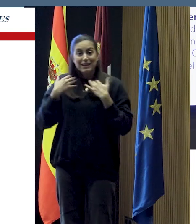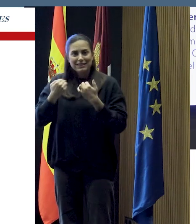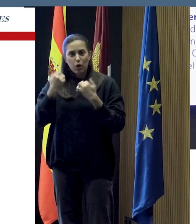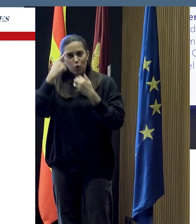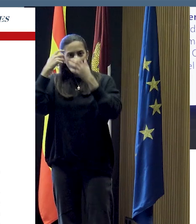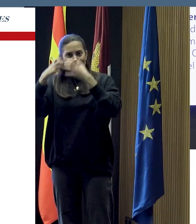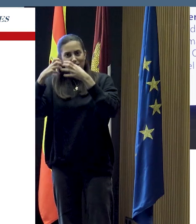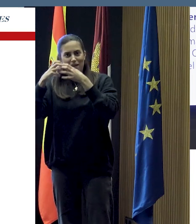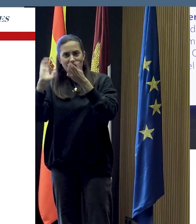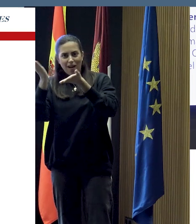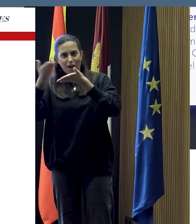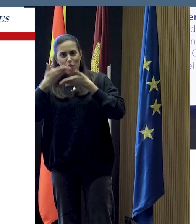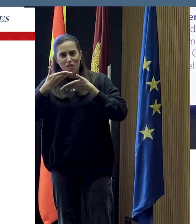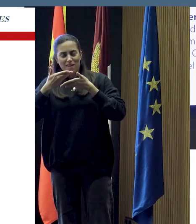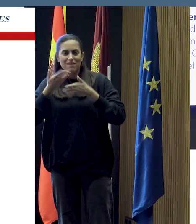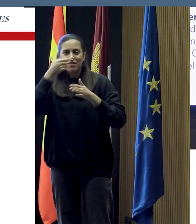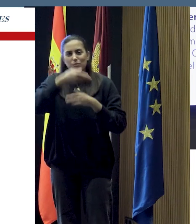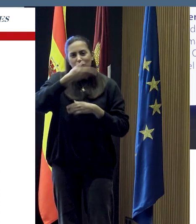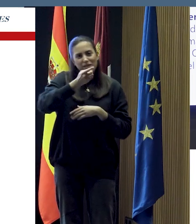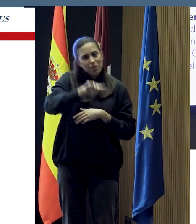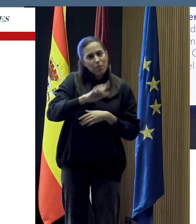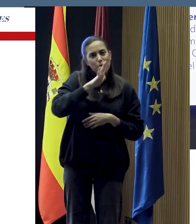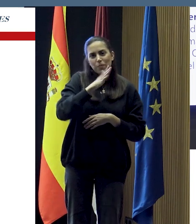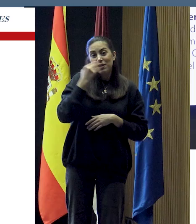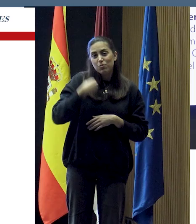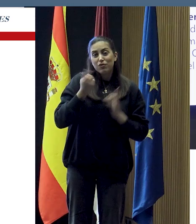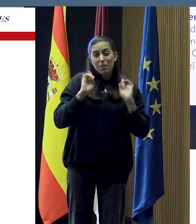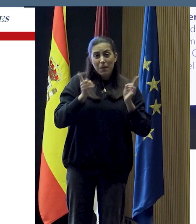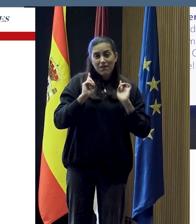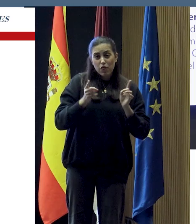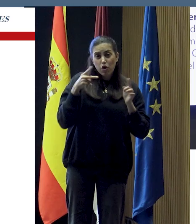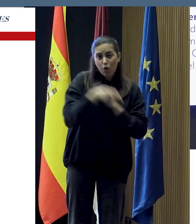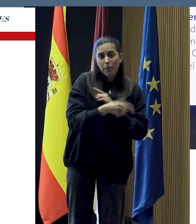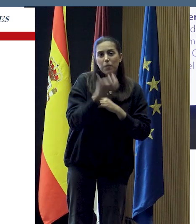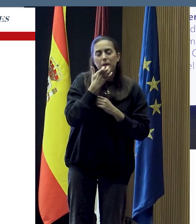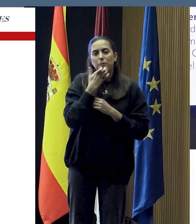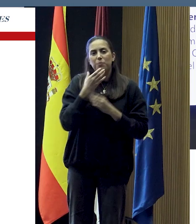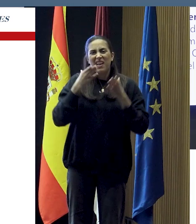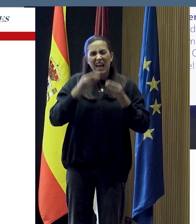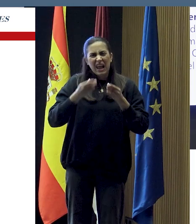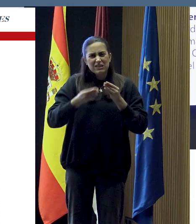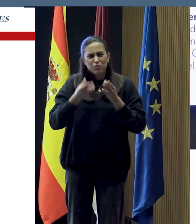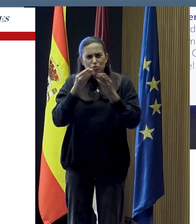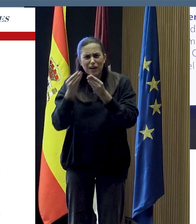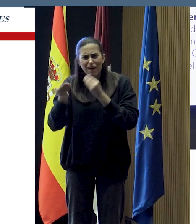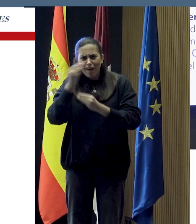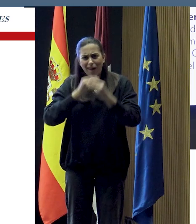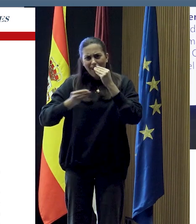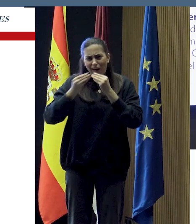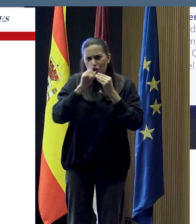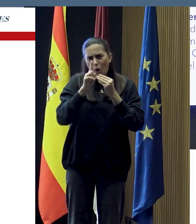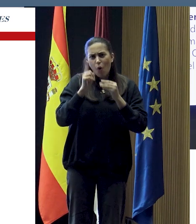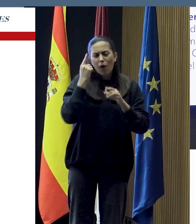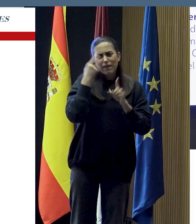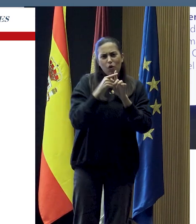cognitiva. Y esto es muy importante también tenerlo en cuenta porque igual que prevenimos el no comer muchas grasas para que no suba el colesterol, pues también hay que